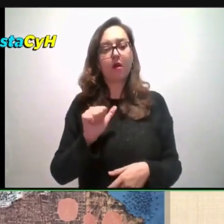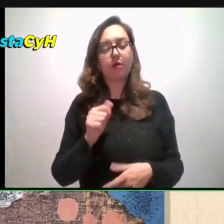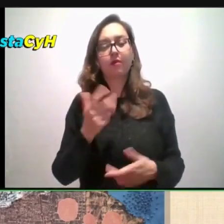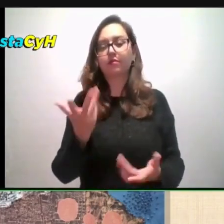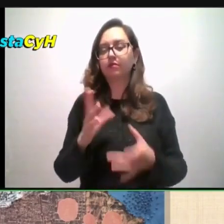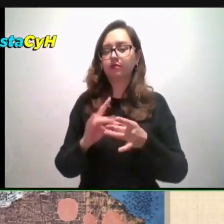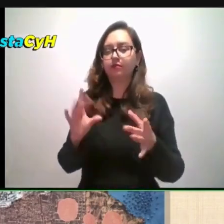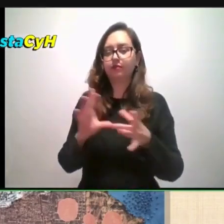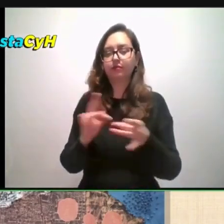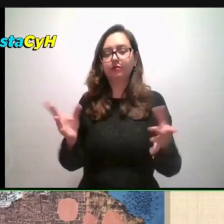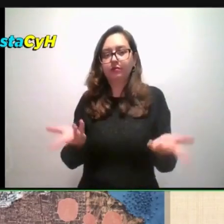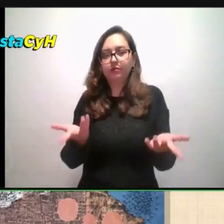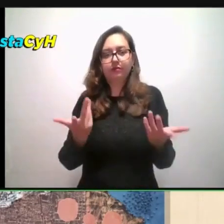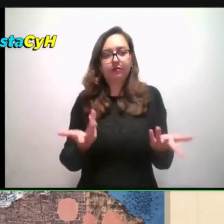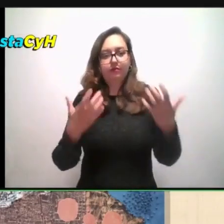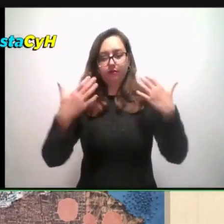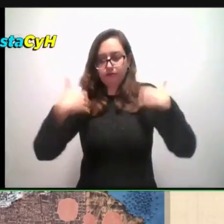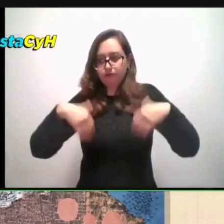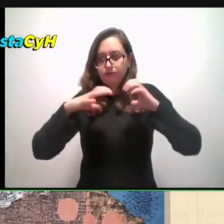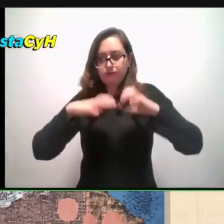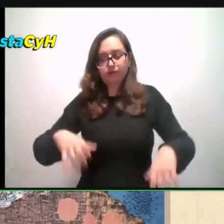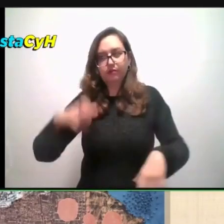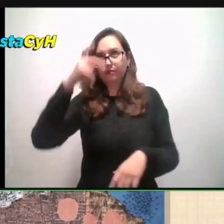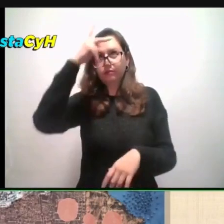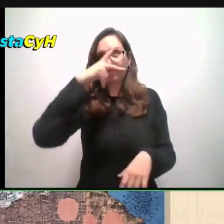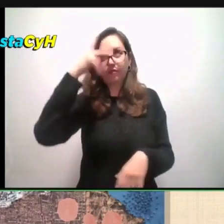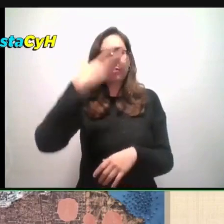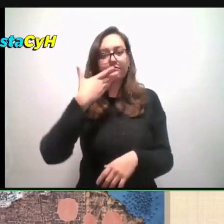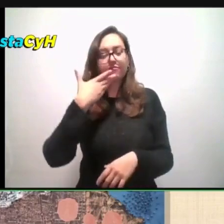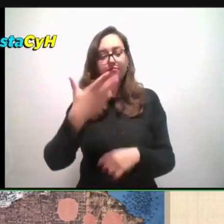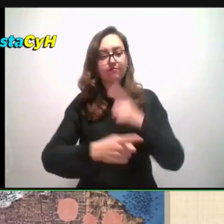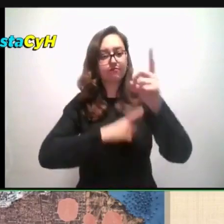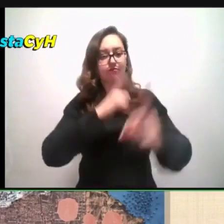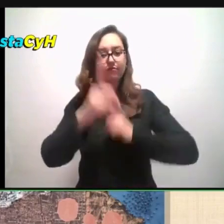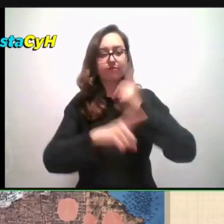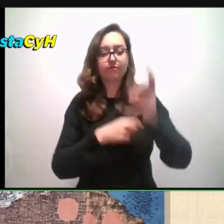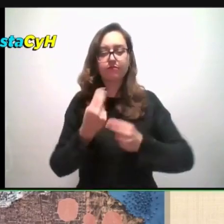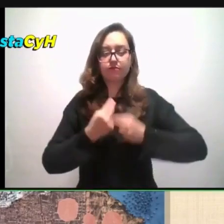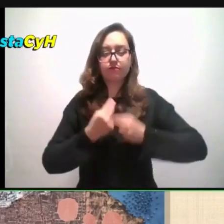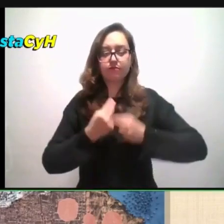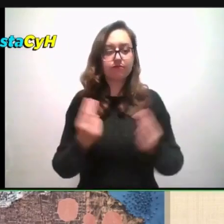para nuestro bienestar psicológico y psiquiátrico. Doctora, bienvenida.